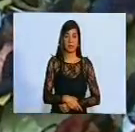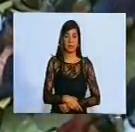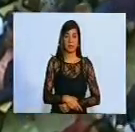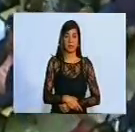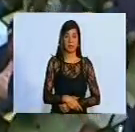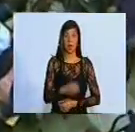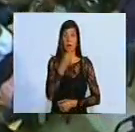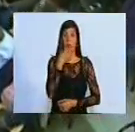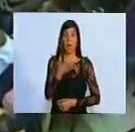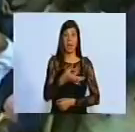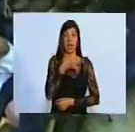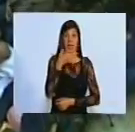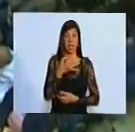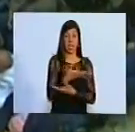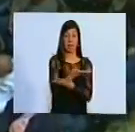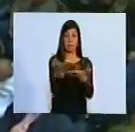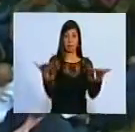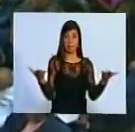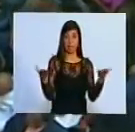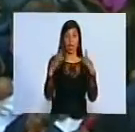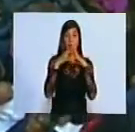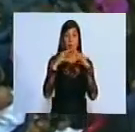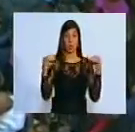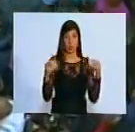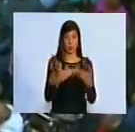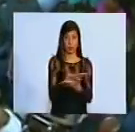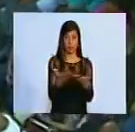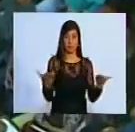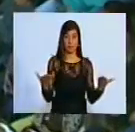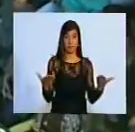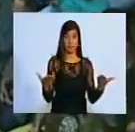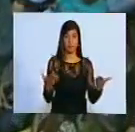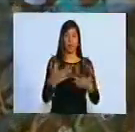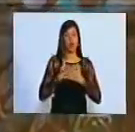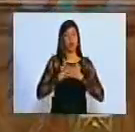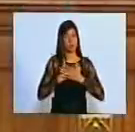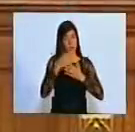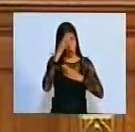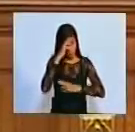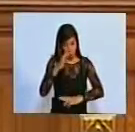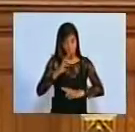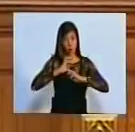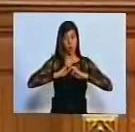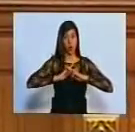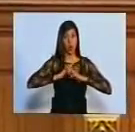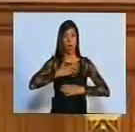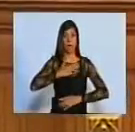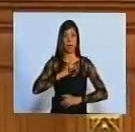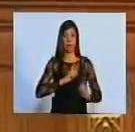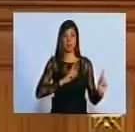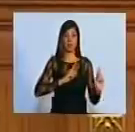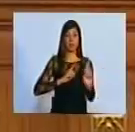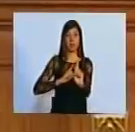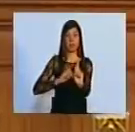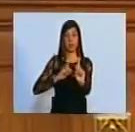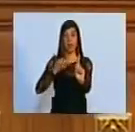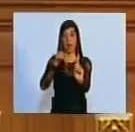Buenas tardes a todos y a todas. Es un inmenso honor estar ante ustedes en esta